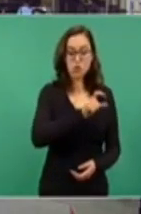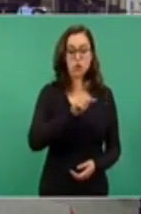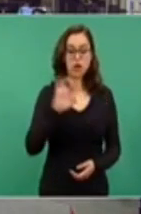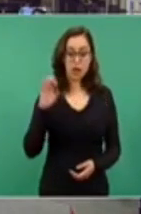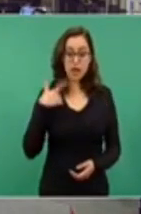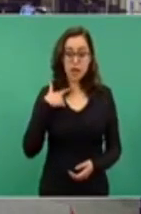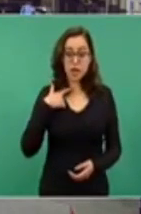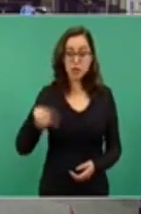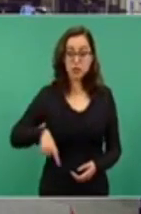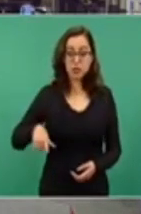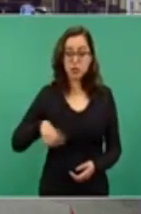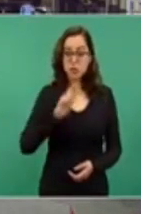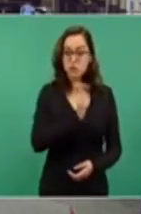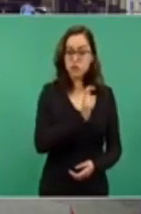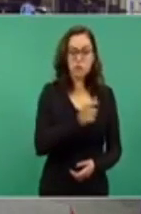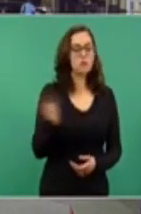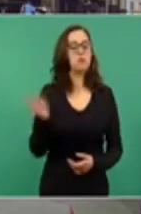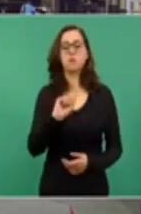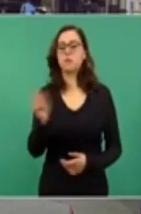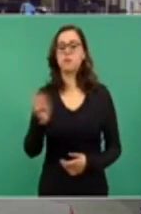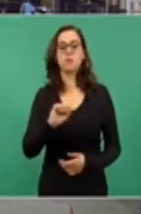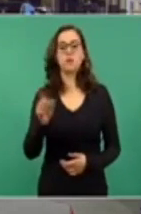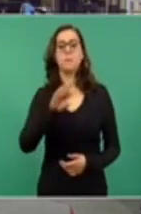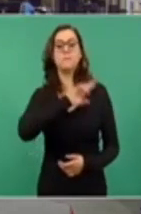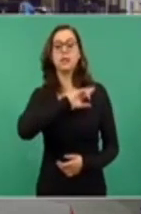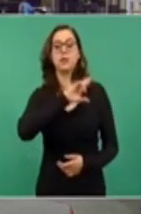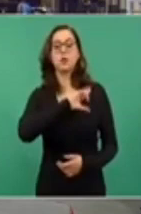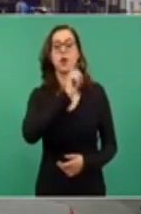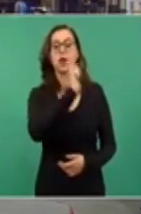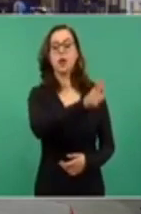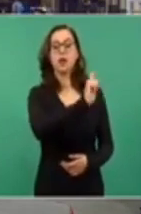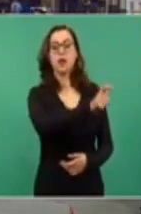pero yo hablo de los privados.